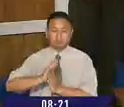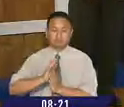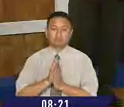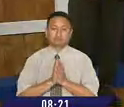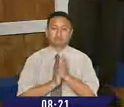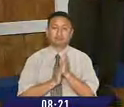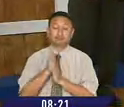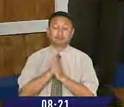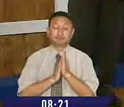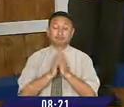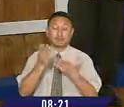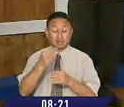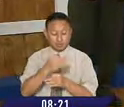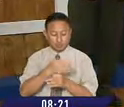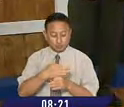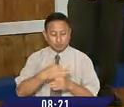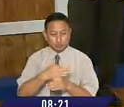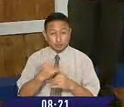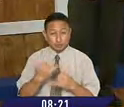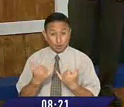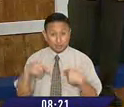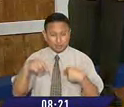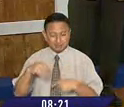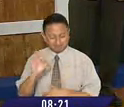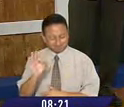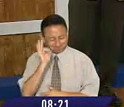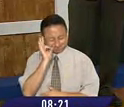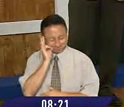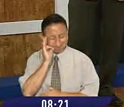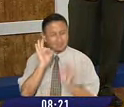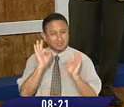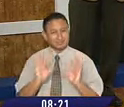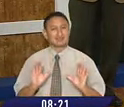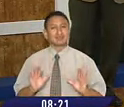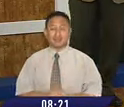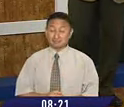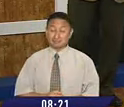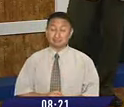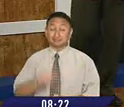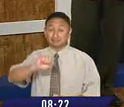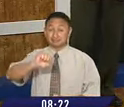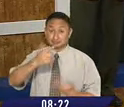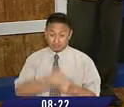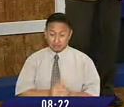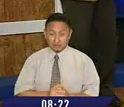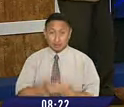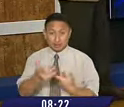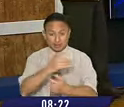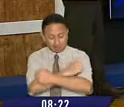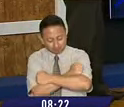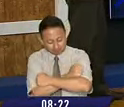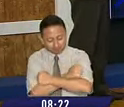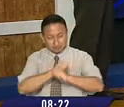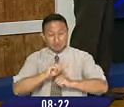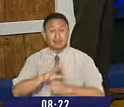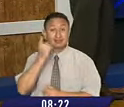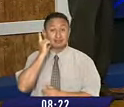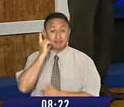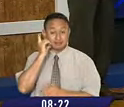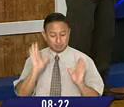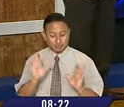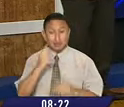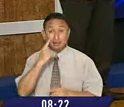Un cafecito a esta hora nos queda realmente pepa, vecinos. Así que mandarles el abrazo, desayune rico con pancito, ¿no?